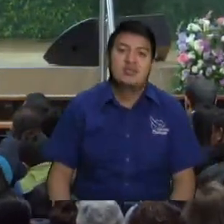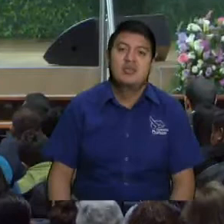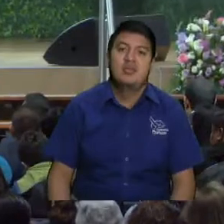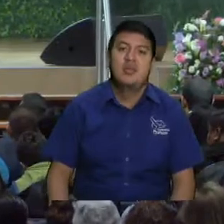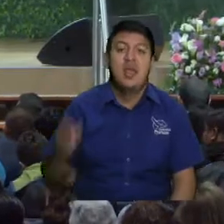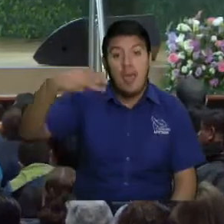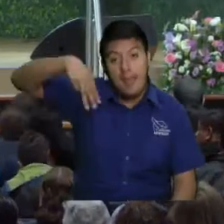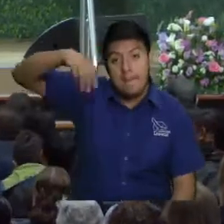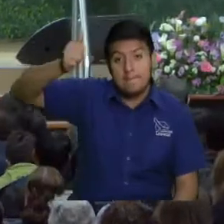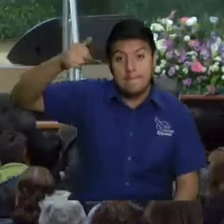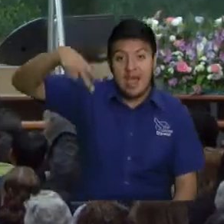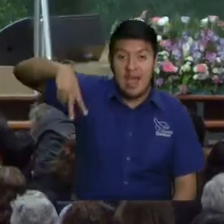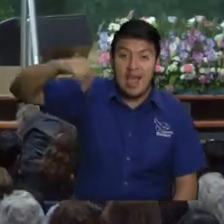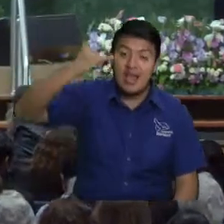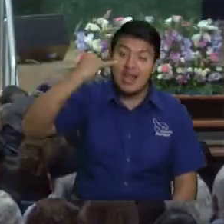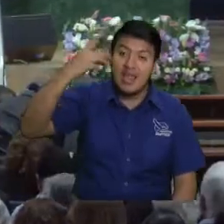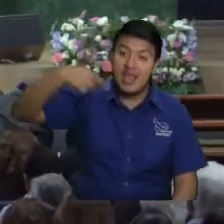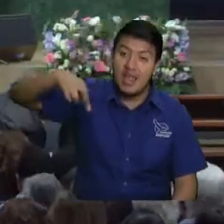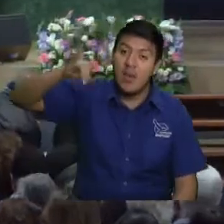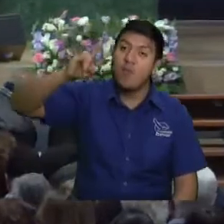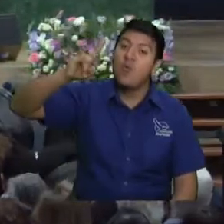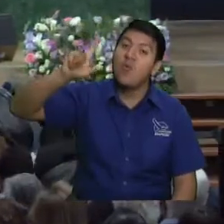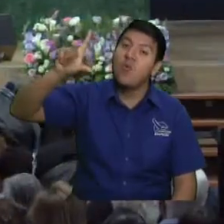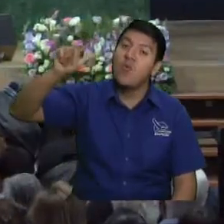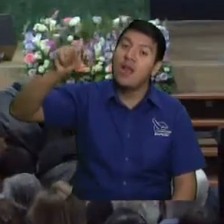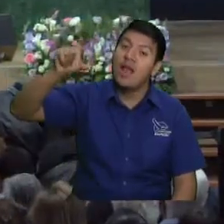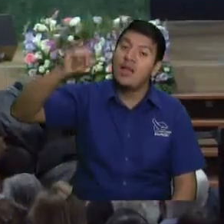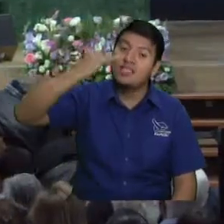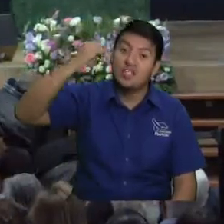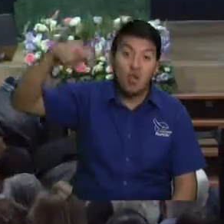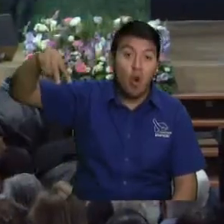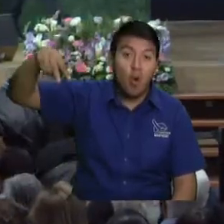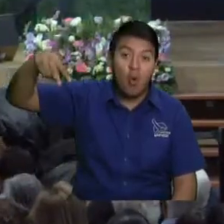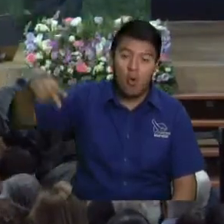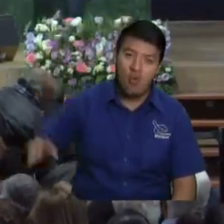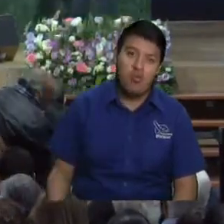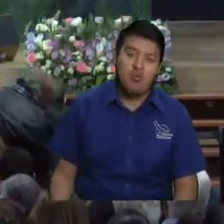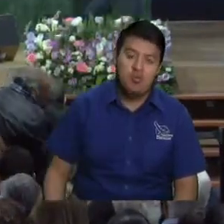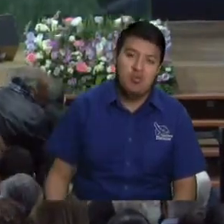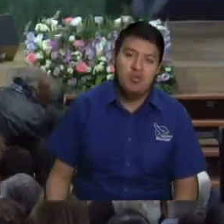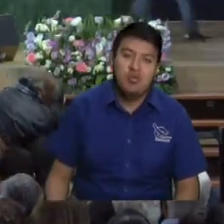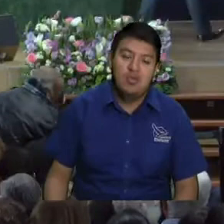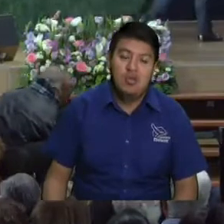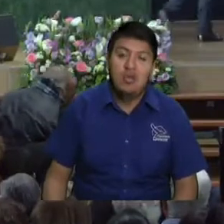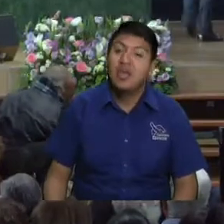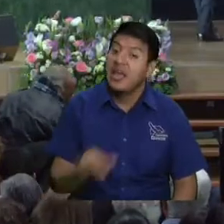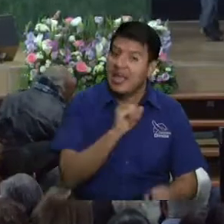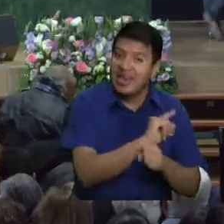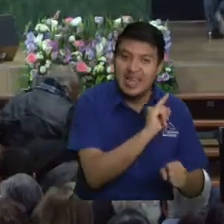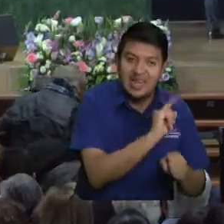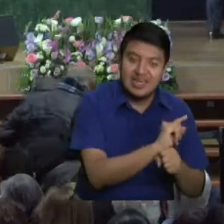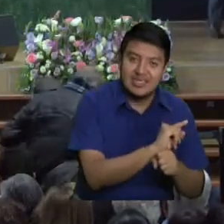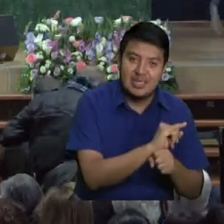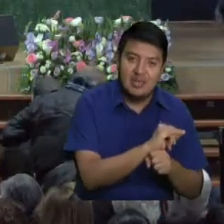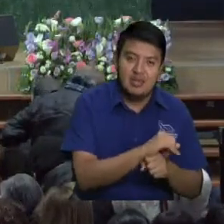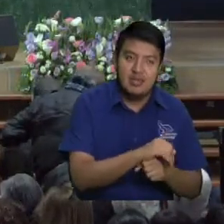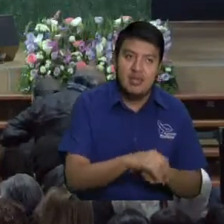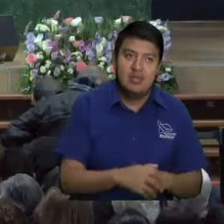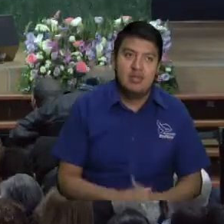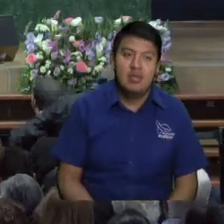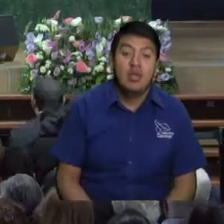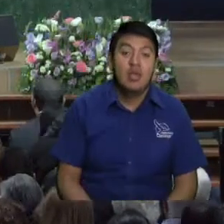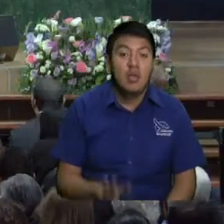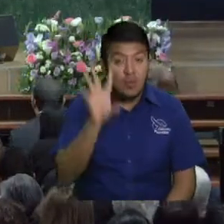Manipulación y técnicas que les enseñan a los motivadores y a los oradores. Pues